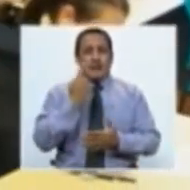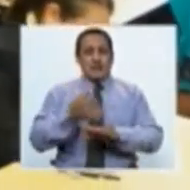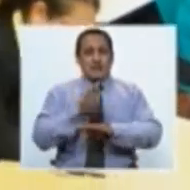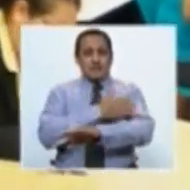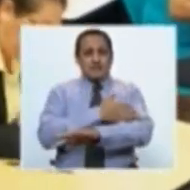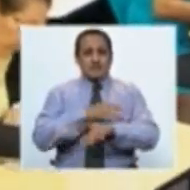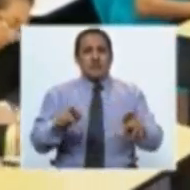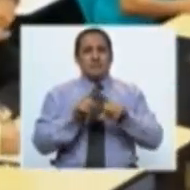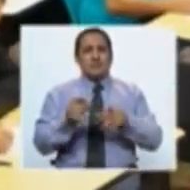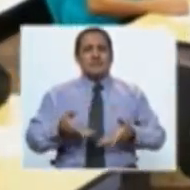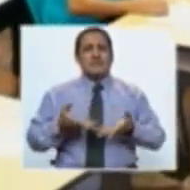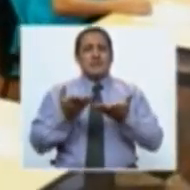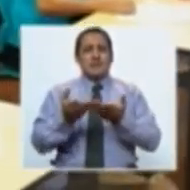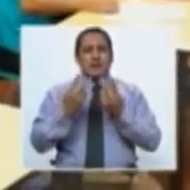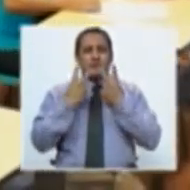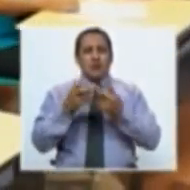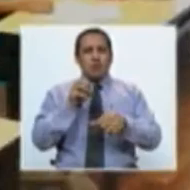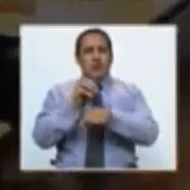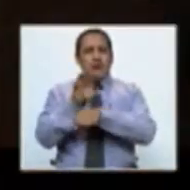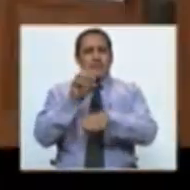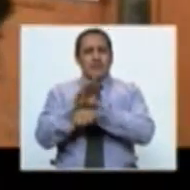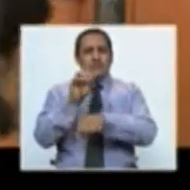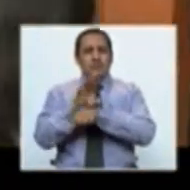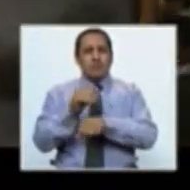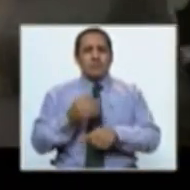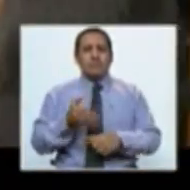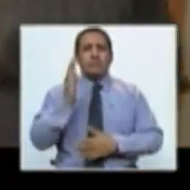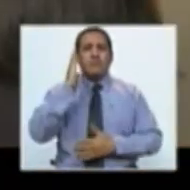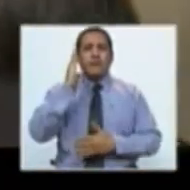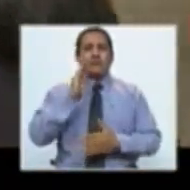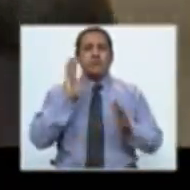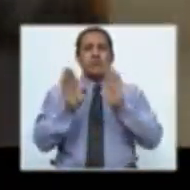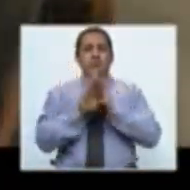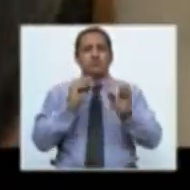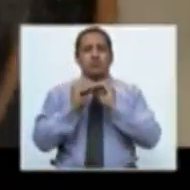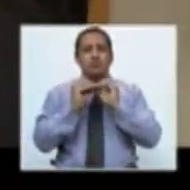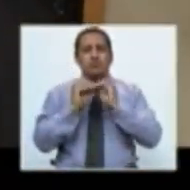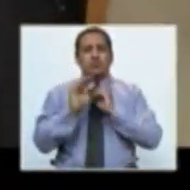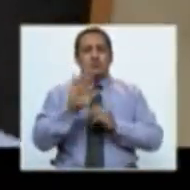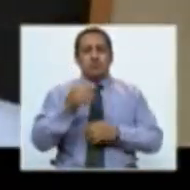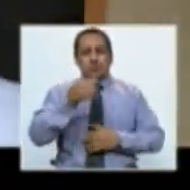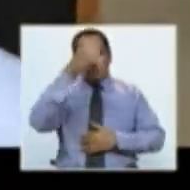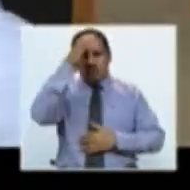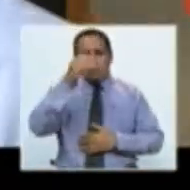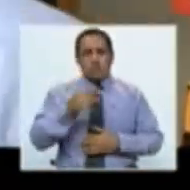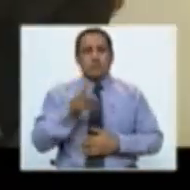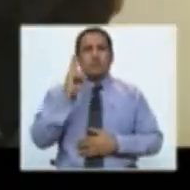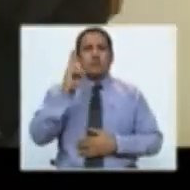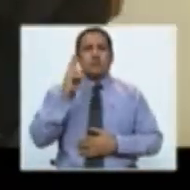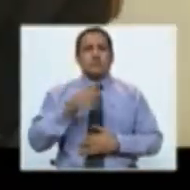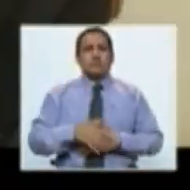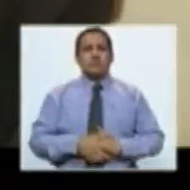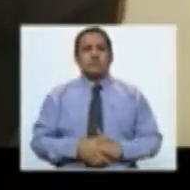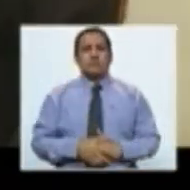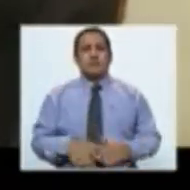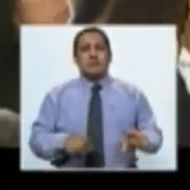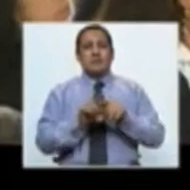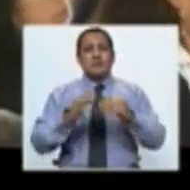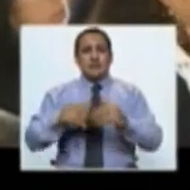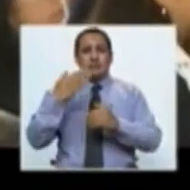primera oportunidad reciben de hecho una capacitación destinada al fortalecimiento de sus capacidades